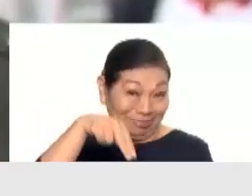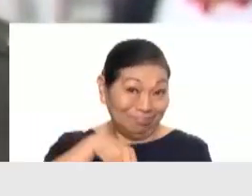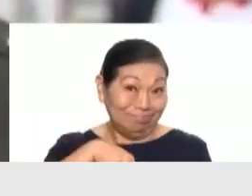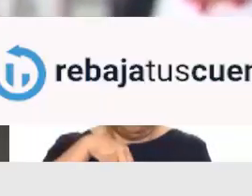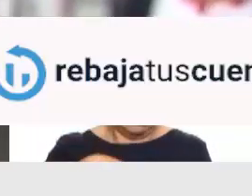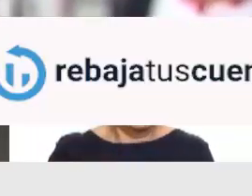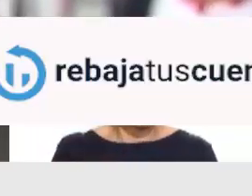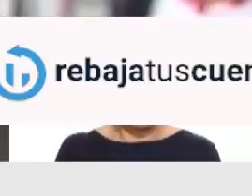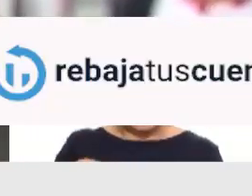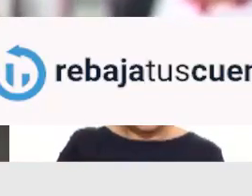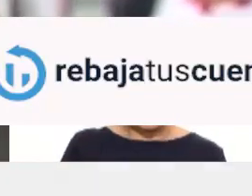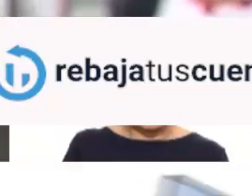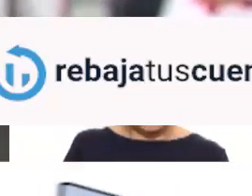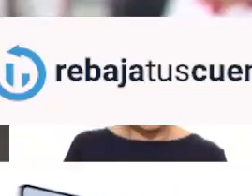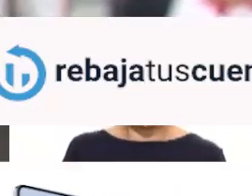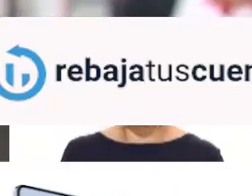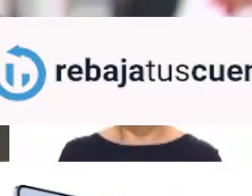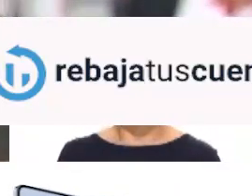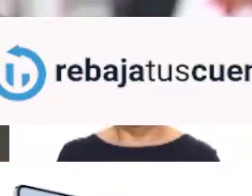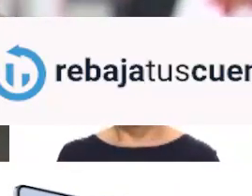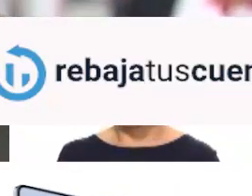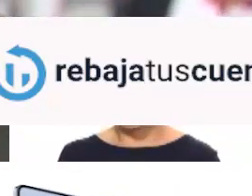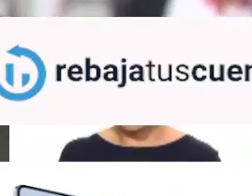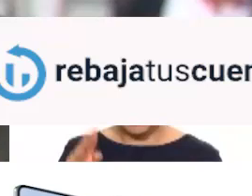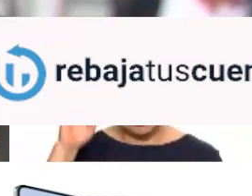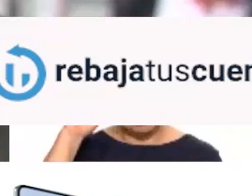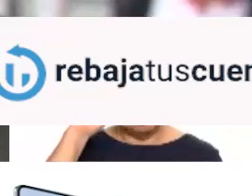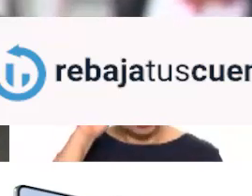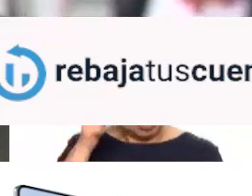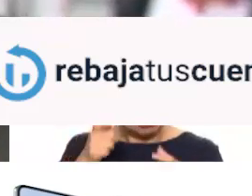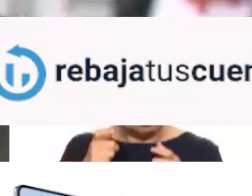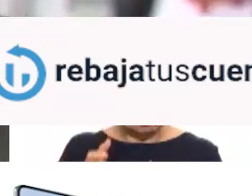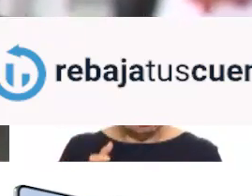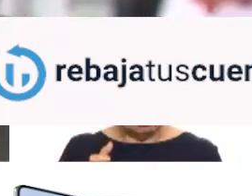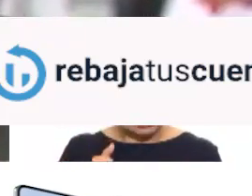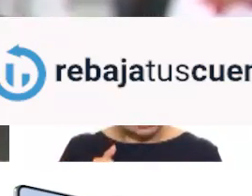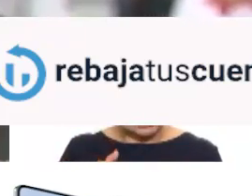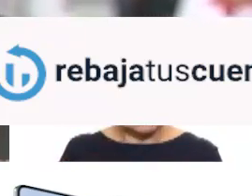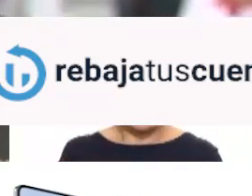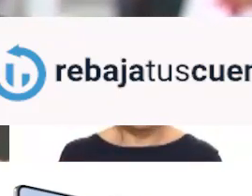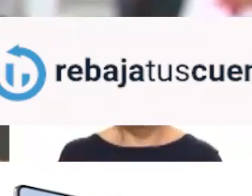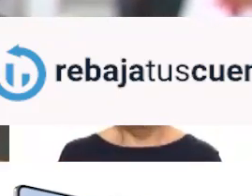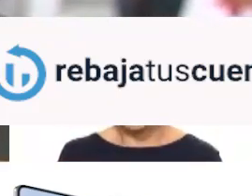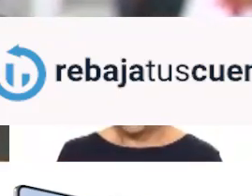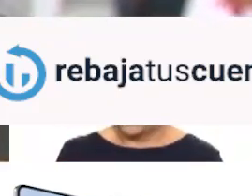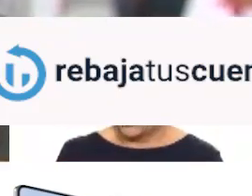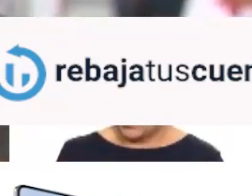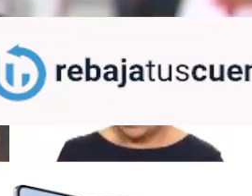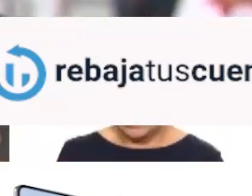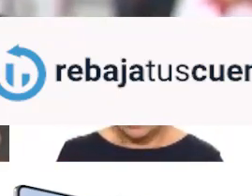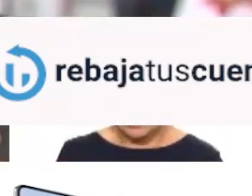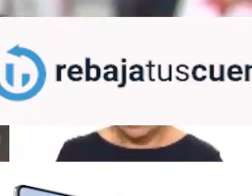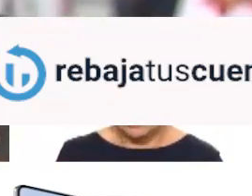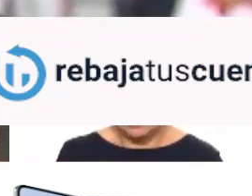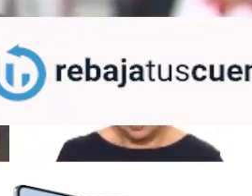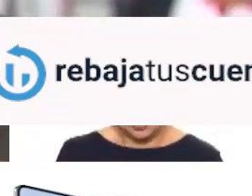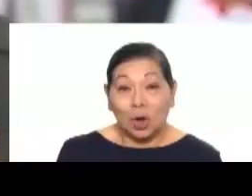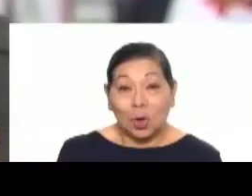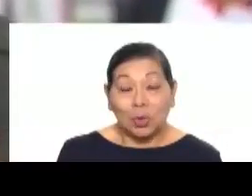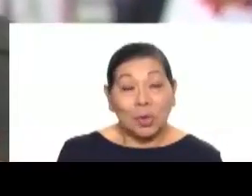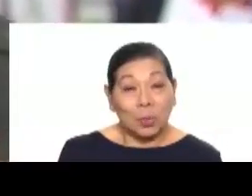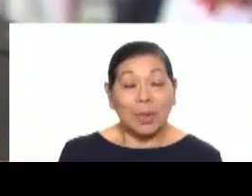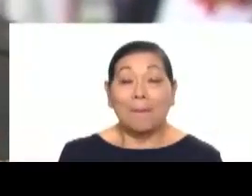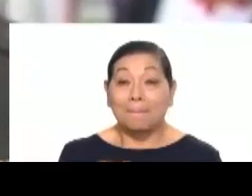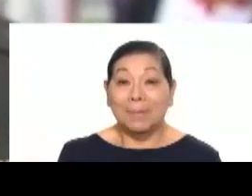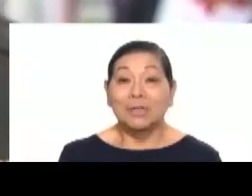que estaba en la esquina. Ese era el policía vecinal que nos cuidaba y nos protegía de cualquier circunstancia en contra de nuestra